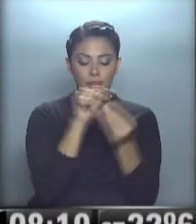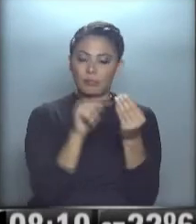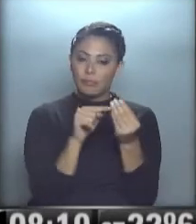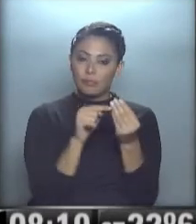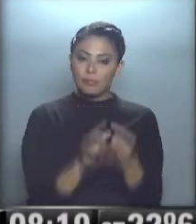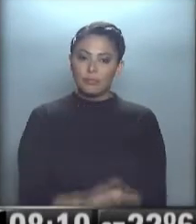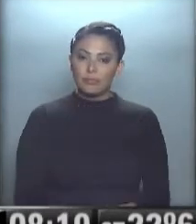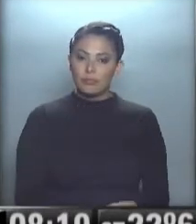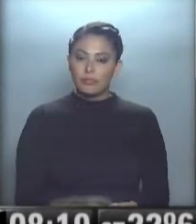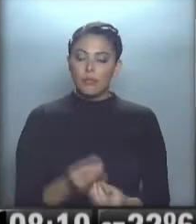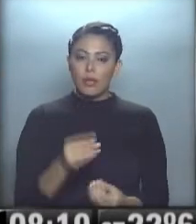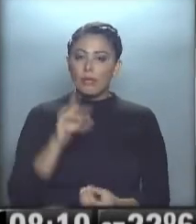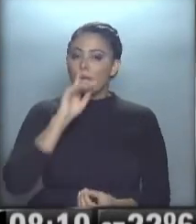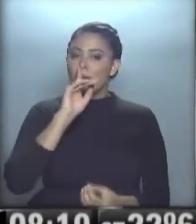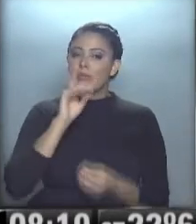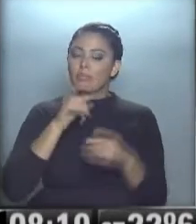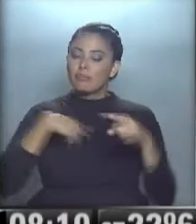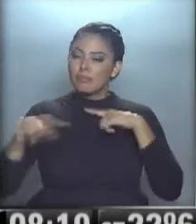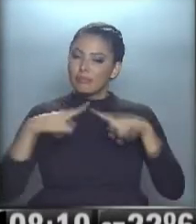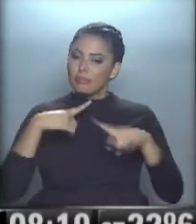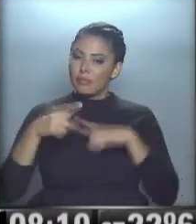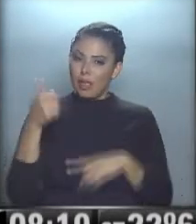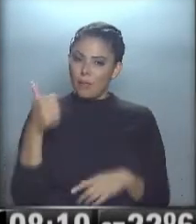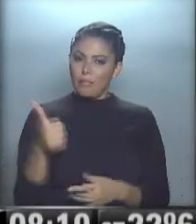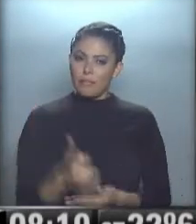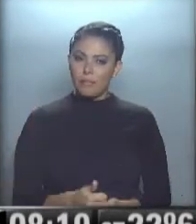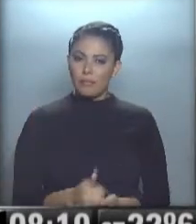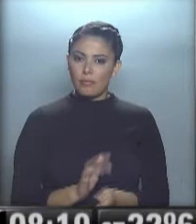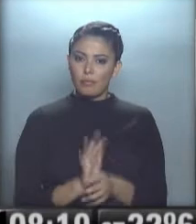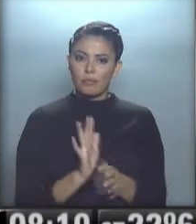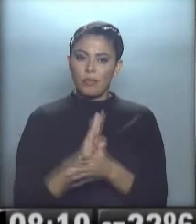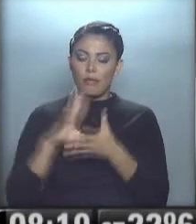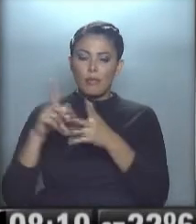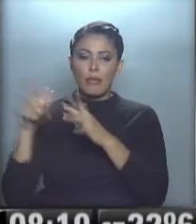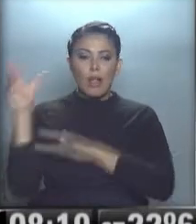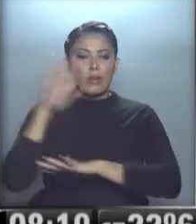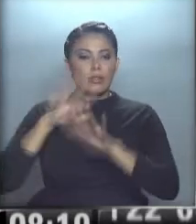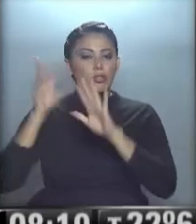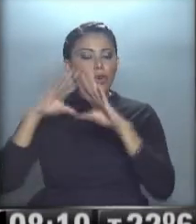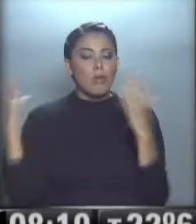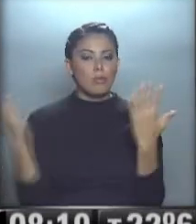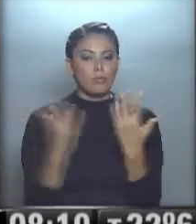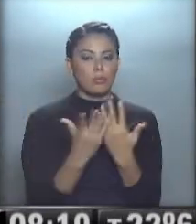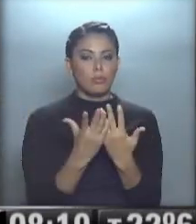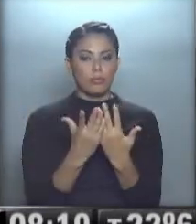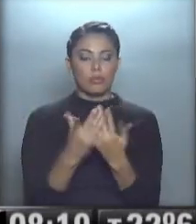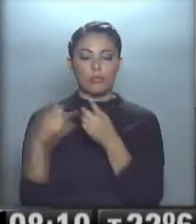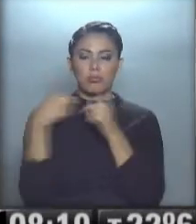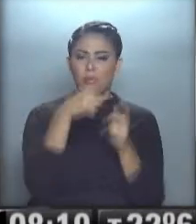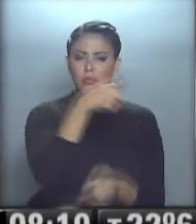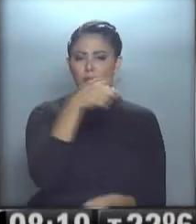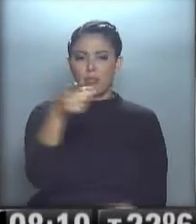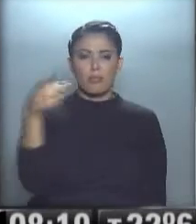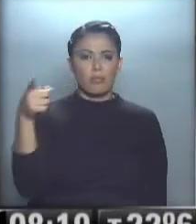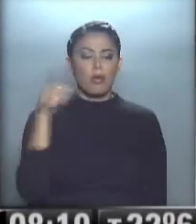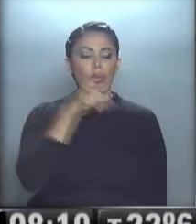con una estrategia que funciona como un modus operandi en el mundo. Ataques